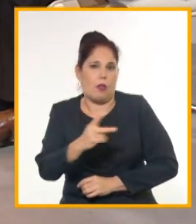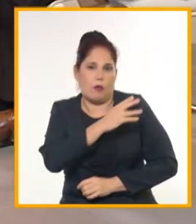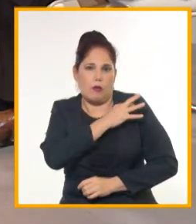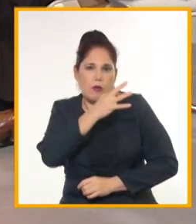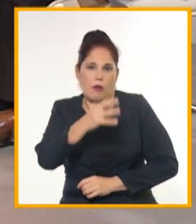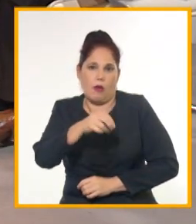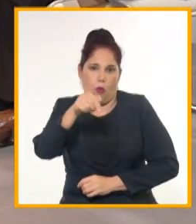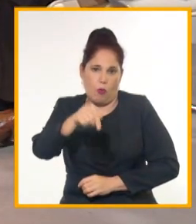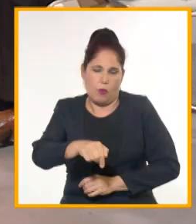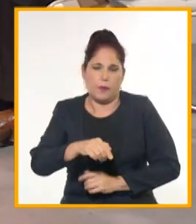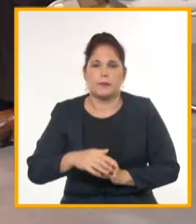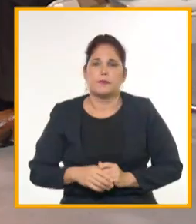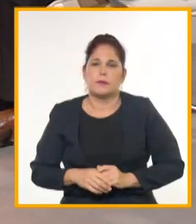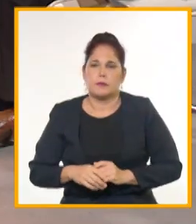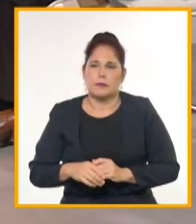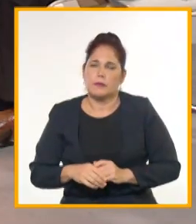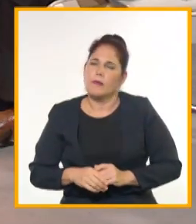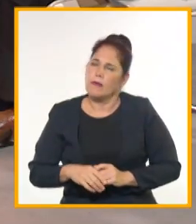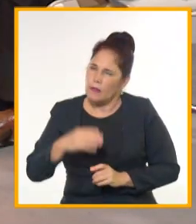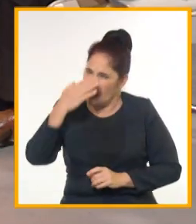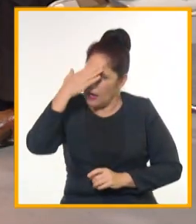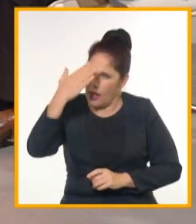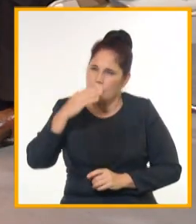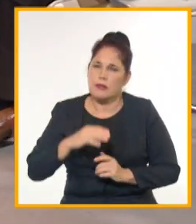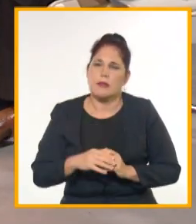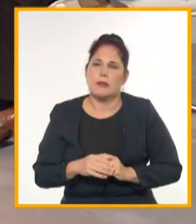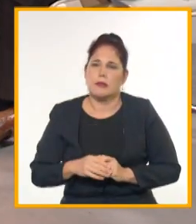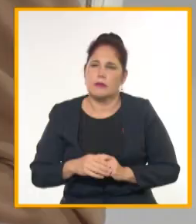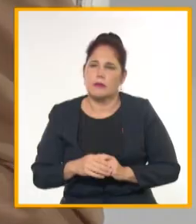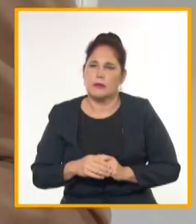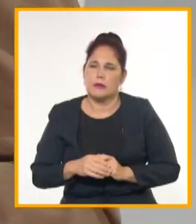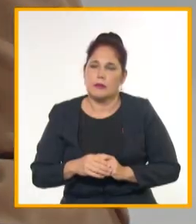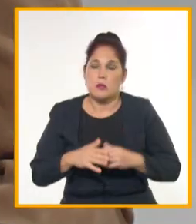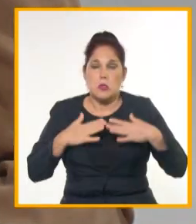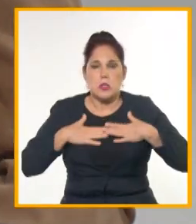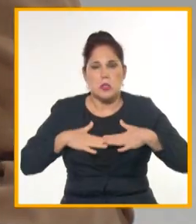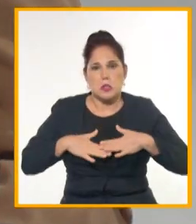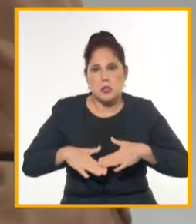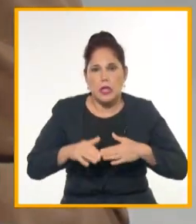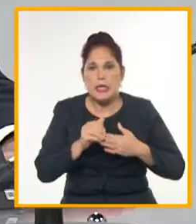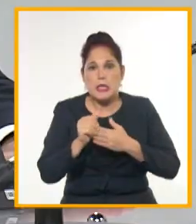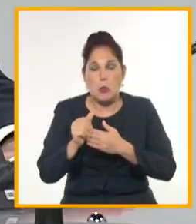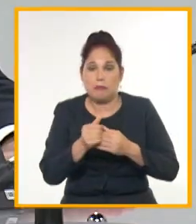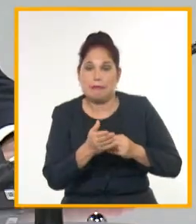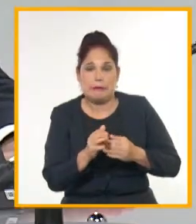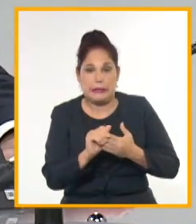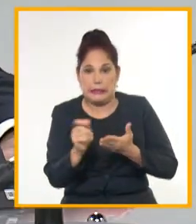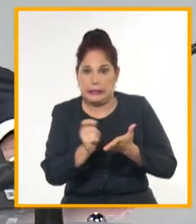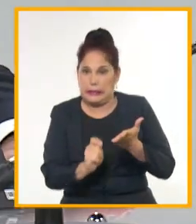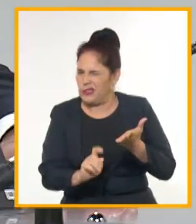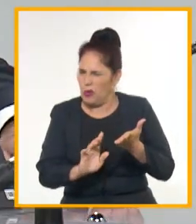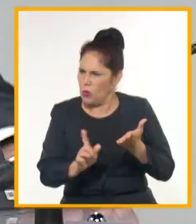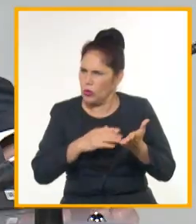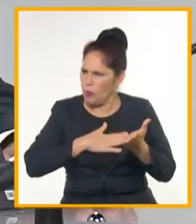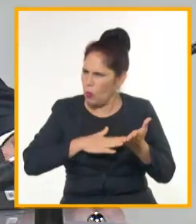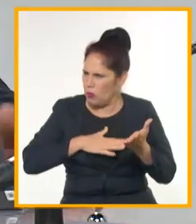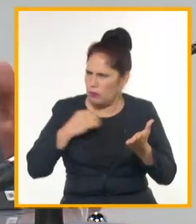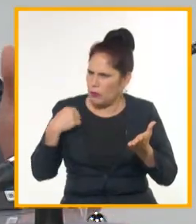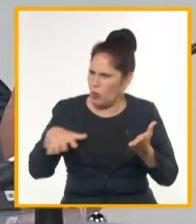panelistas. Y por permitirnos que nos vayamos un poco más allá del guión. No, esto es de